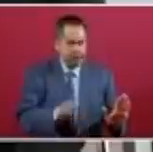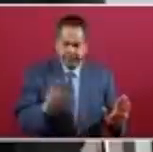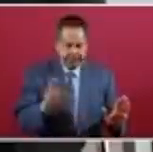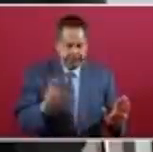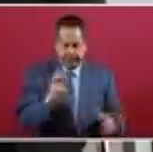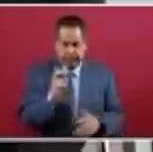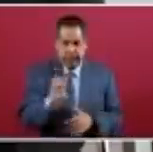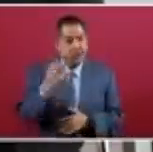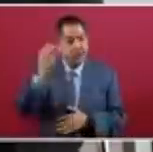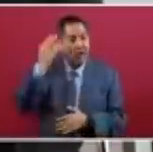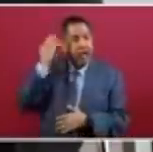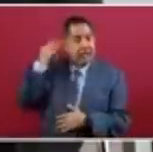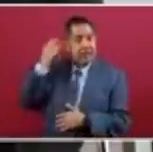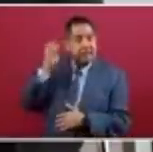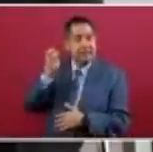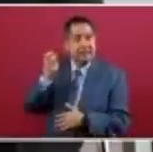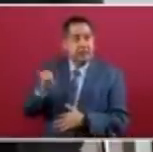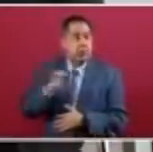lo que se hizo.